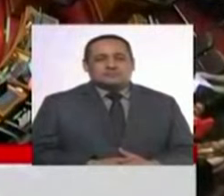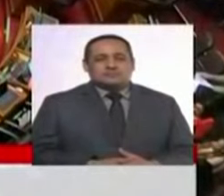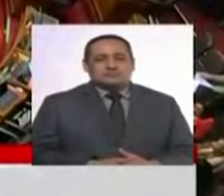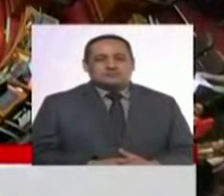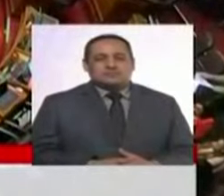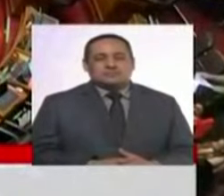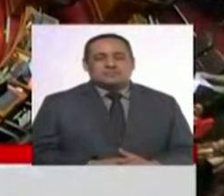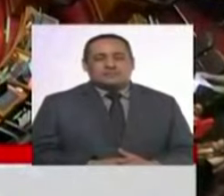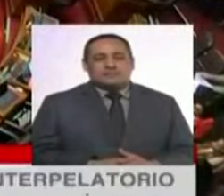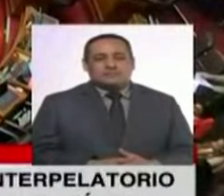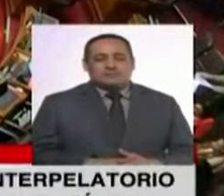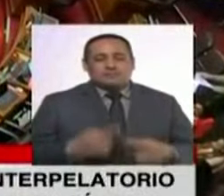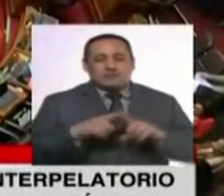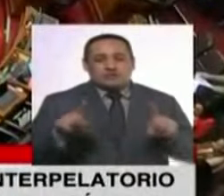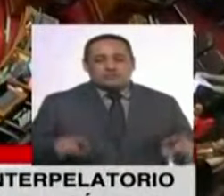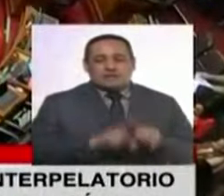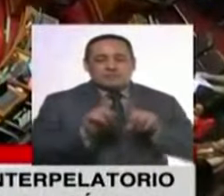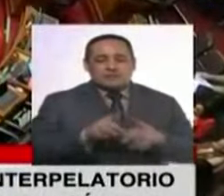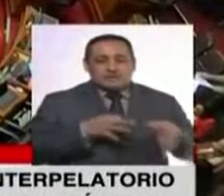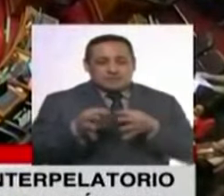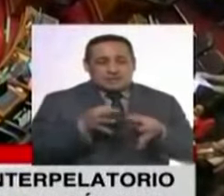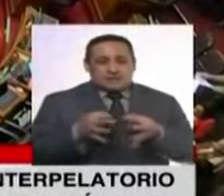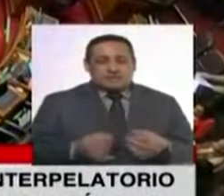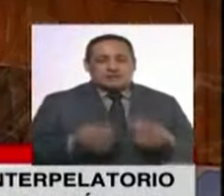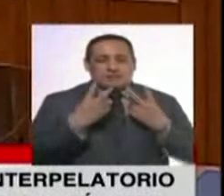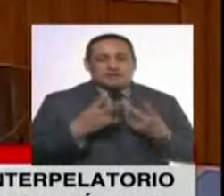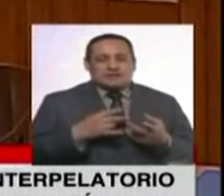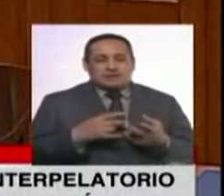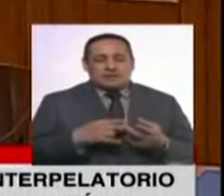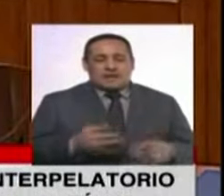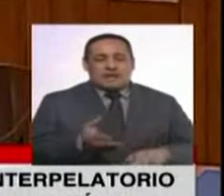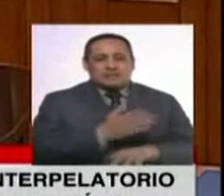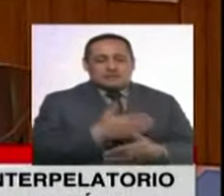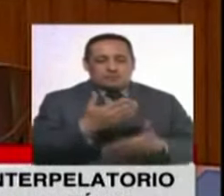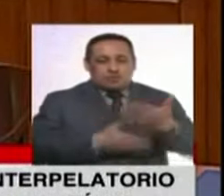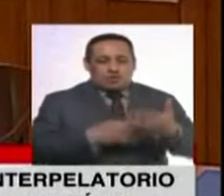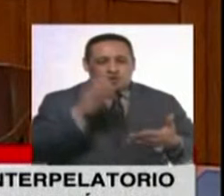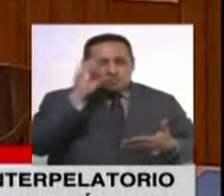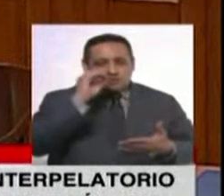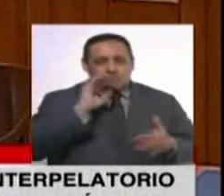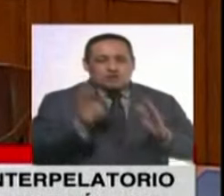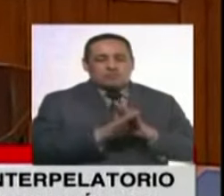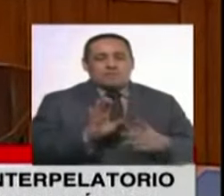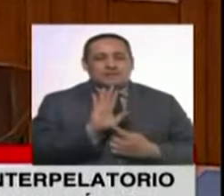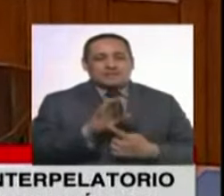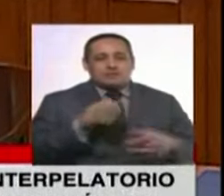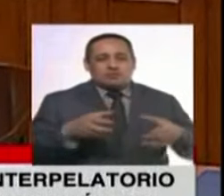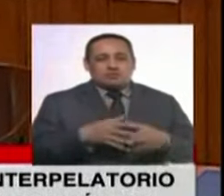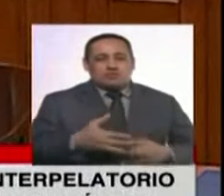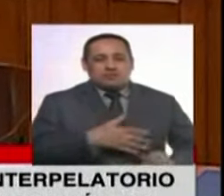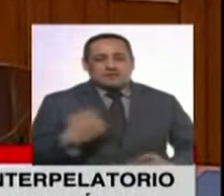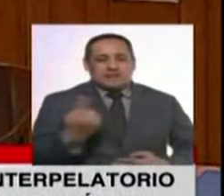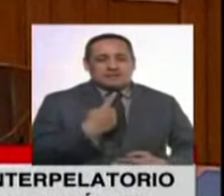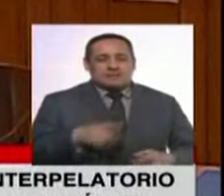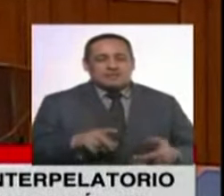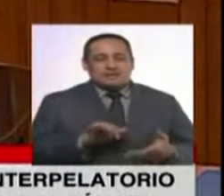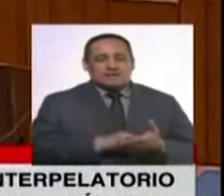no obstante debo precisar que mediante hoja de estudio y opinión emitida por el Estado Mayor general